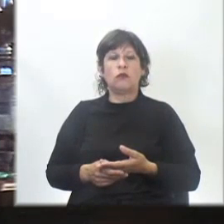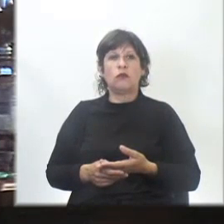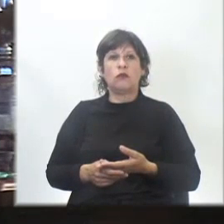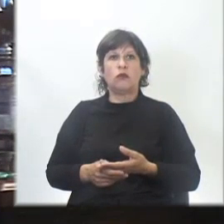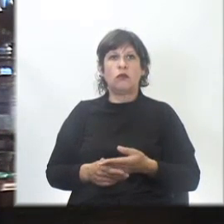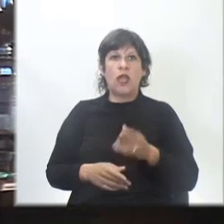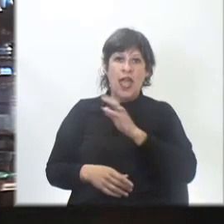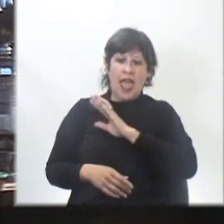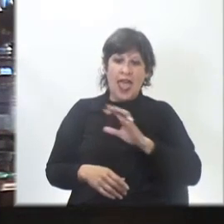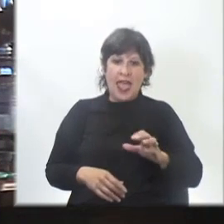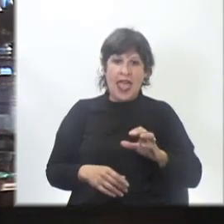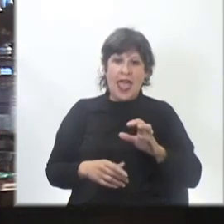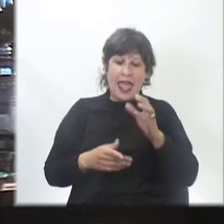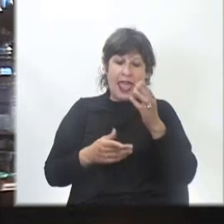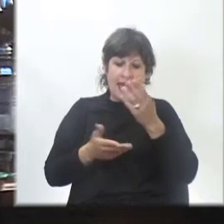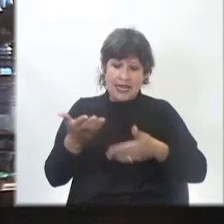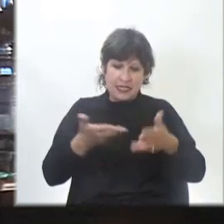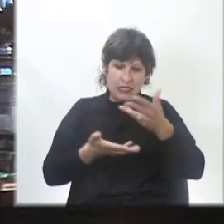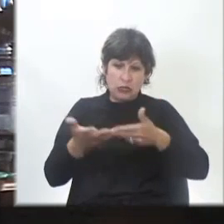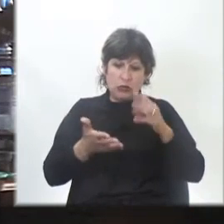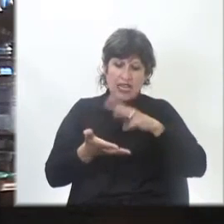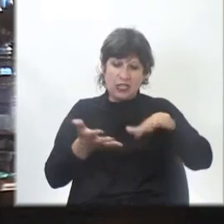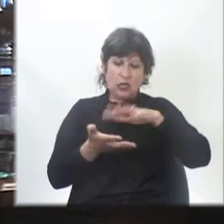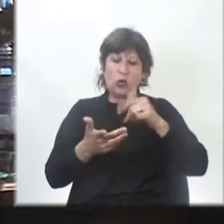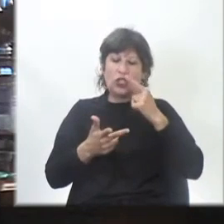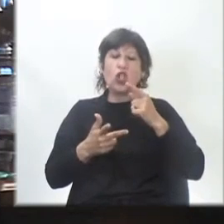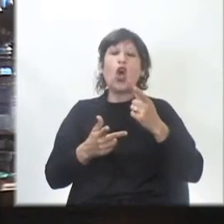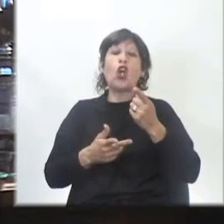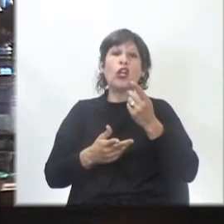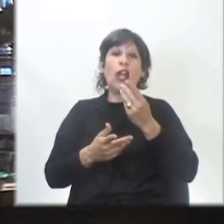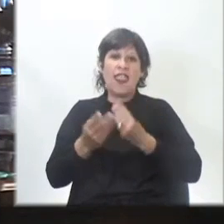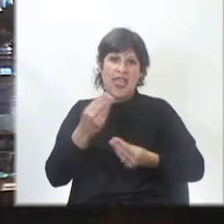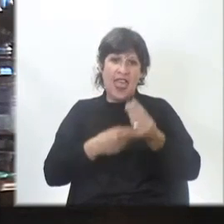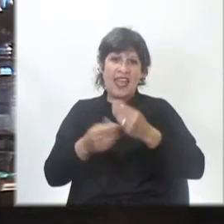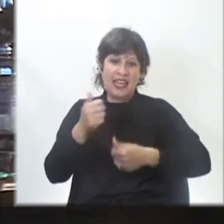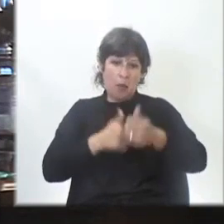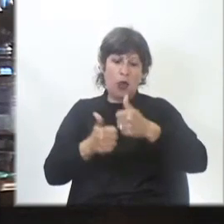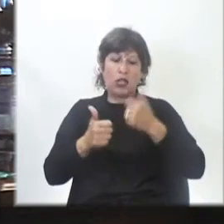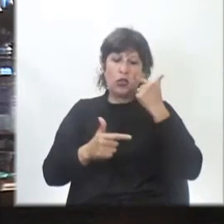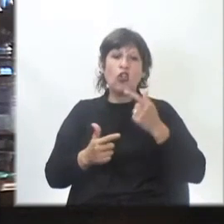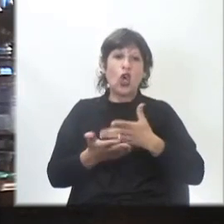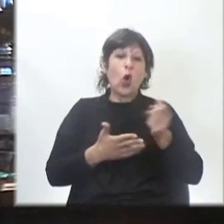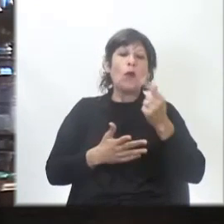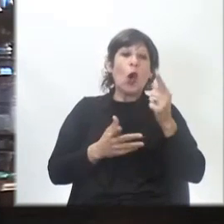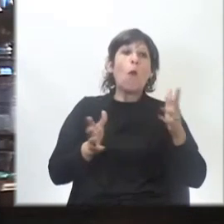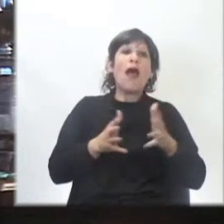El estado de los repuestos. Se compra un paquete por 1 millón de euros.